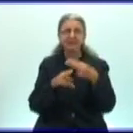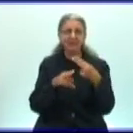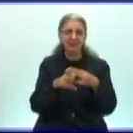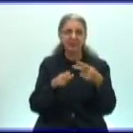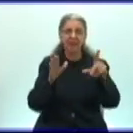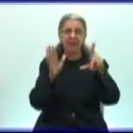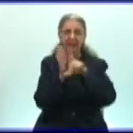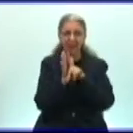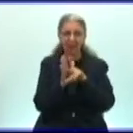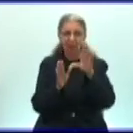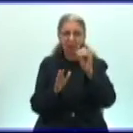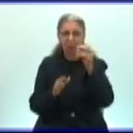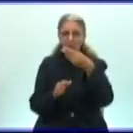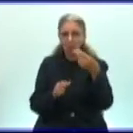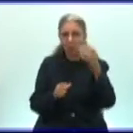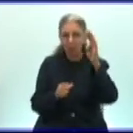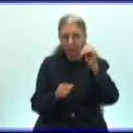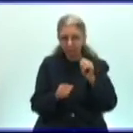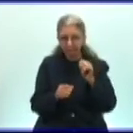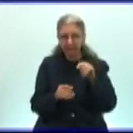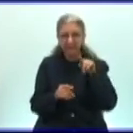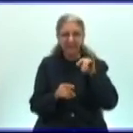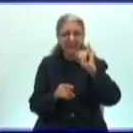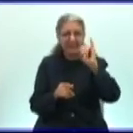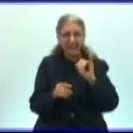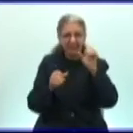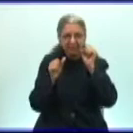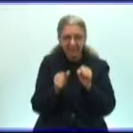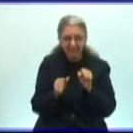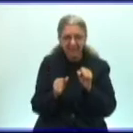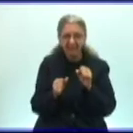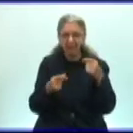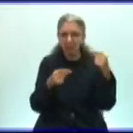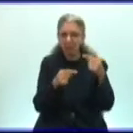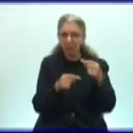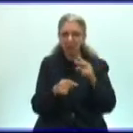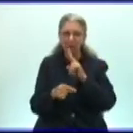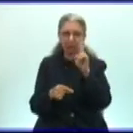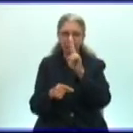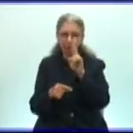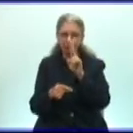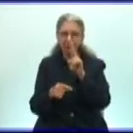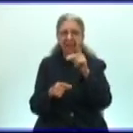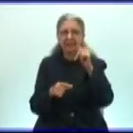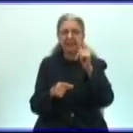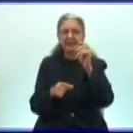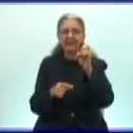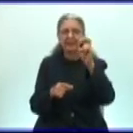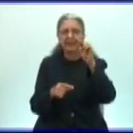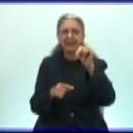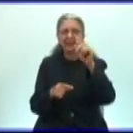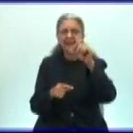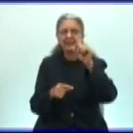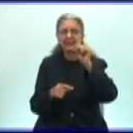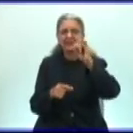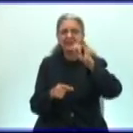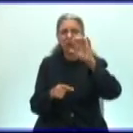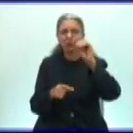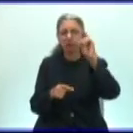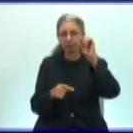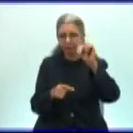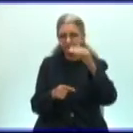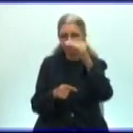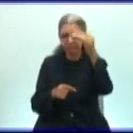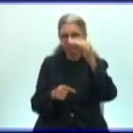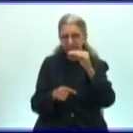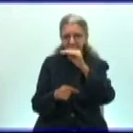es igual a tensión sobre resistencia. Pueden auxiliarse y buscar la información en su libro de texto,